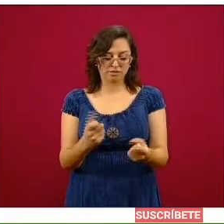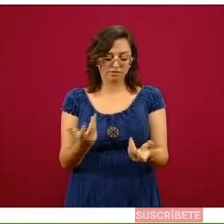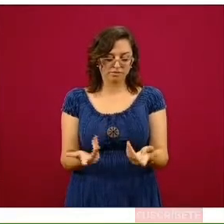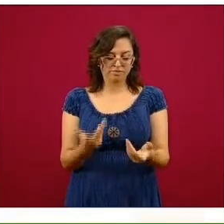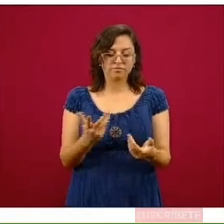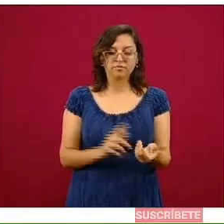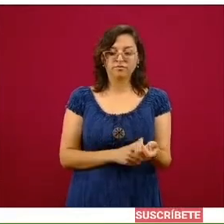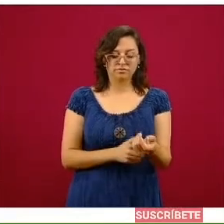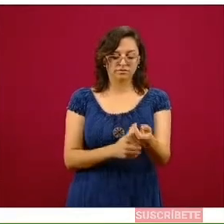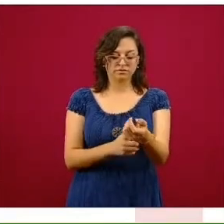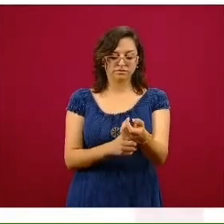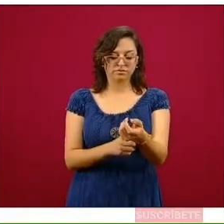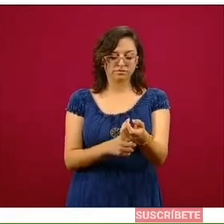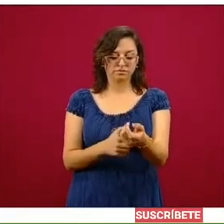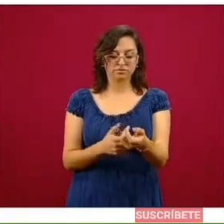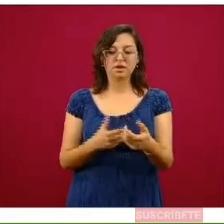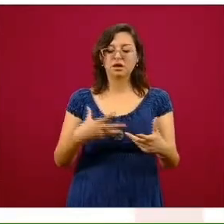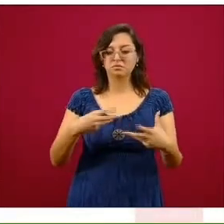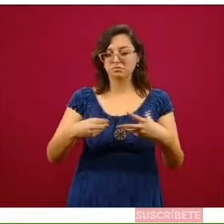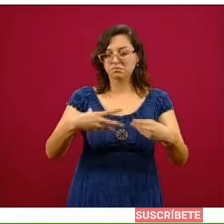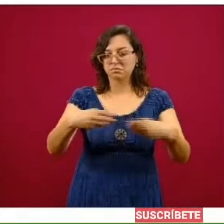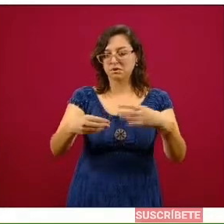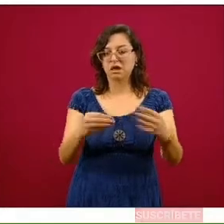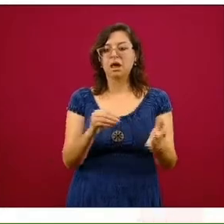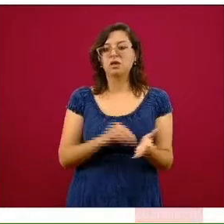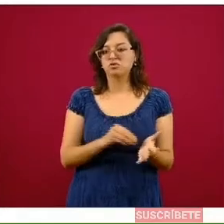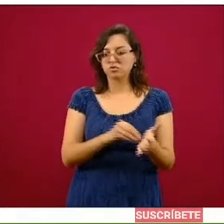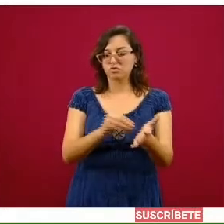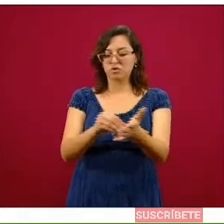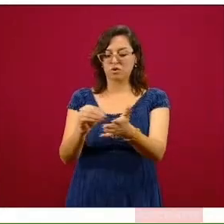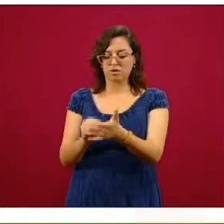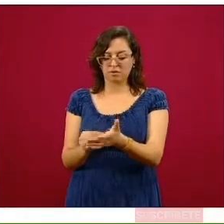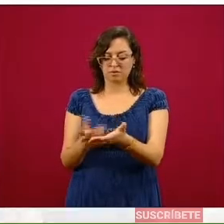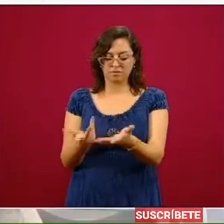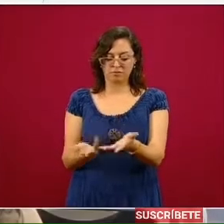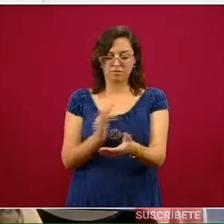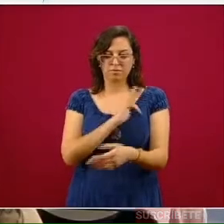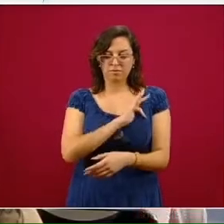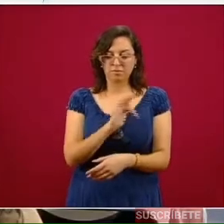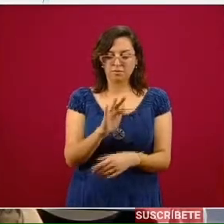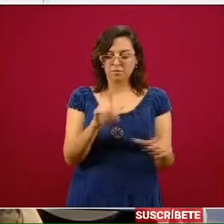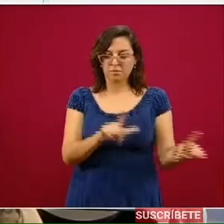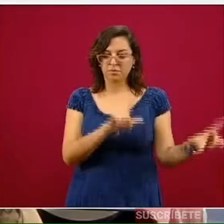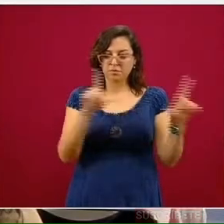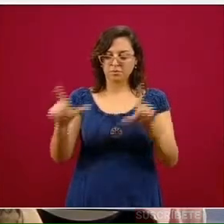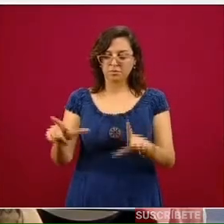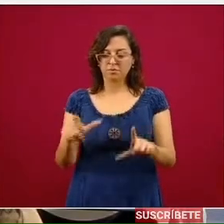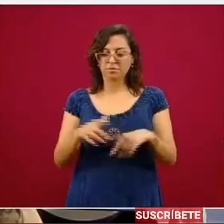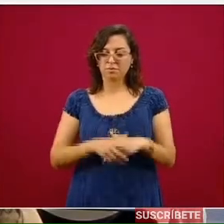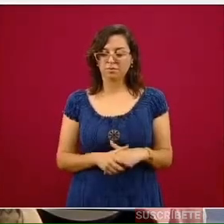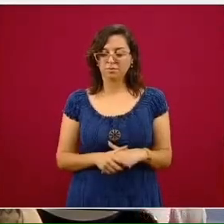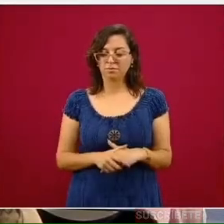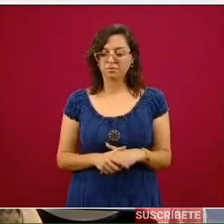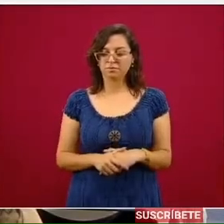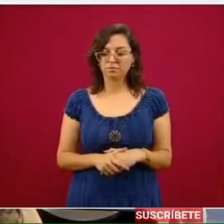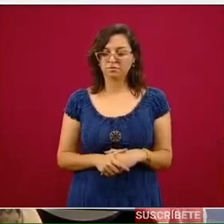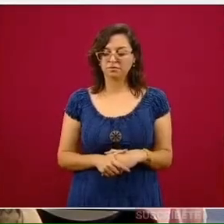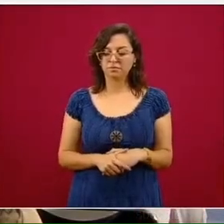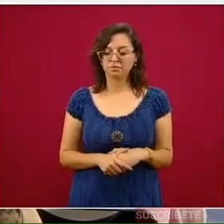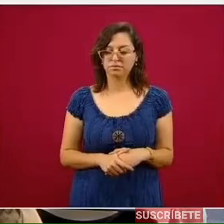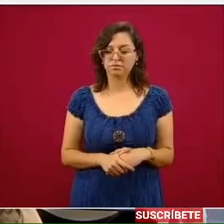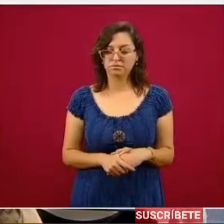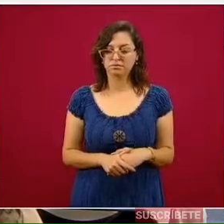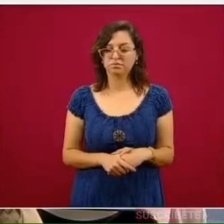transmisión dispersa se mantiene activa en la mayor parte de la entidad. Veamos la siguiente diapositiva y aquí podemos